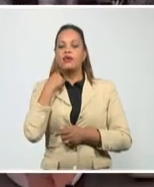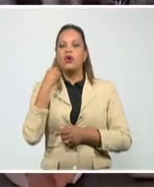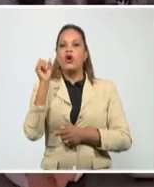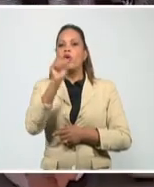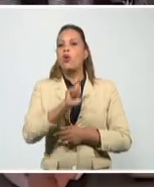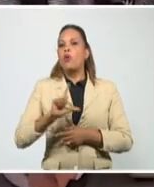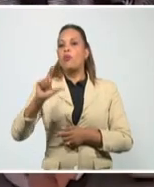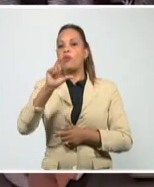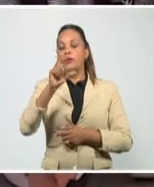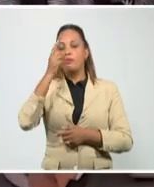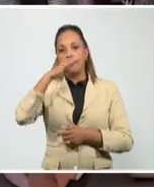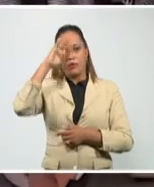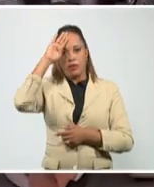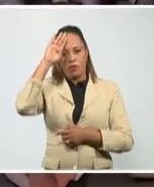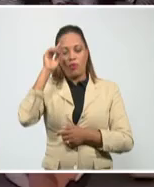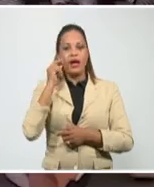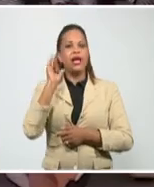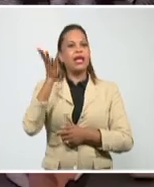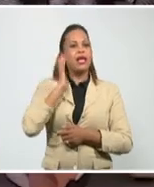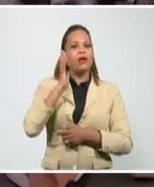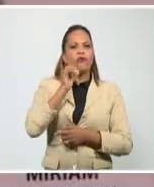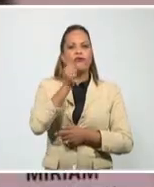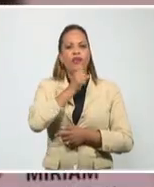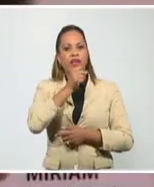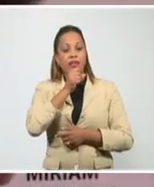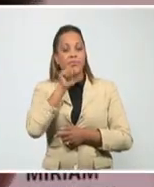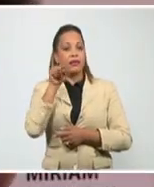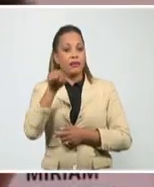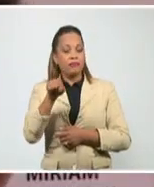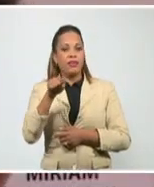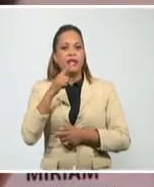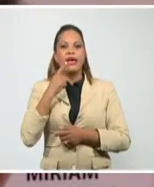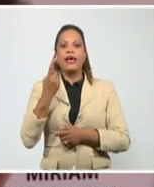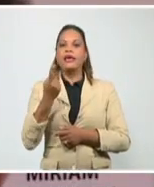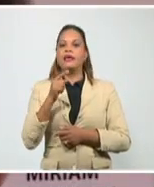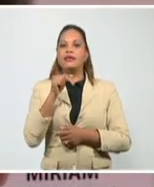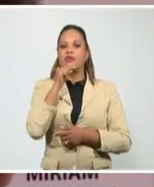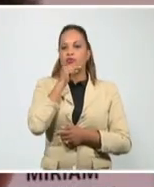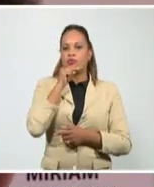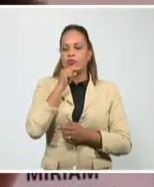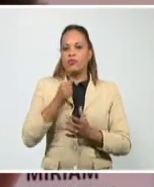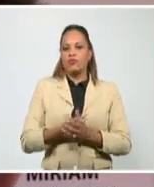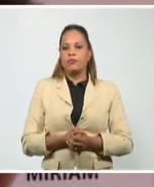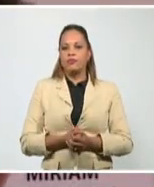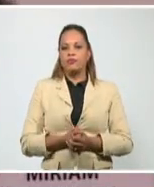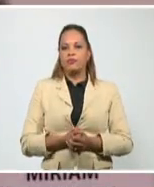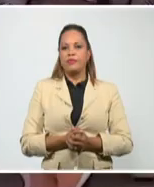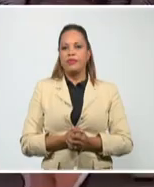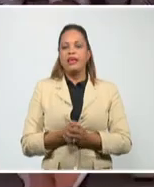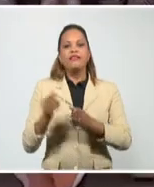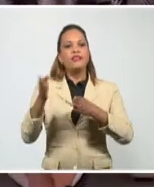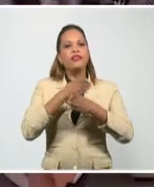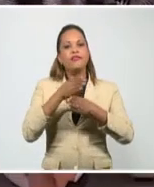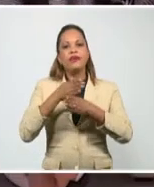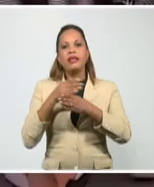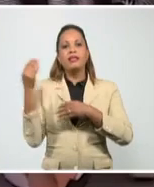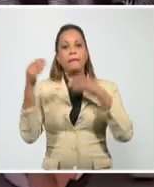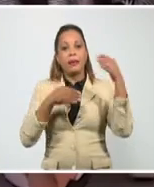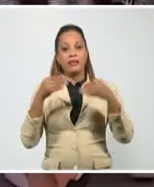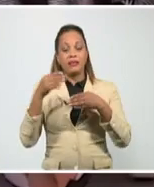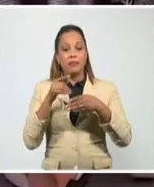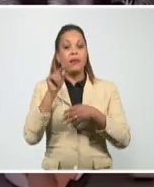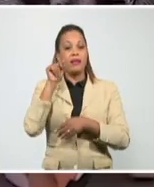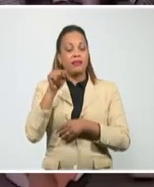durante la 23ª conferencia Fórum 2000 en República Checa. Entre los participantes estaban Bruguera y